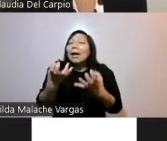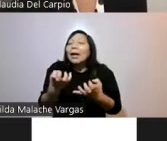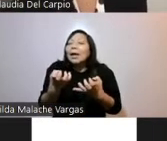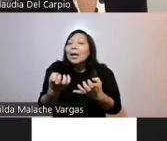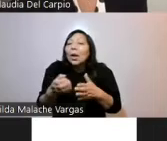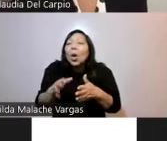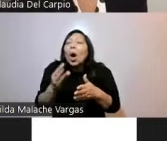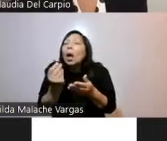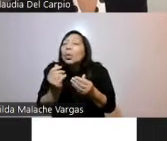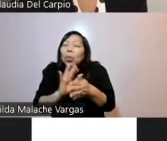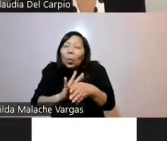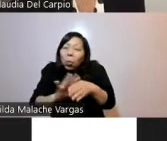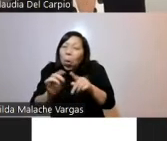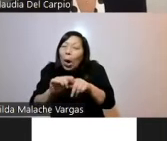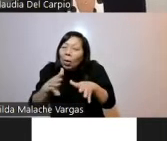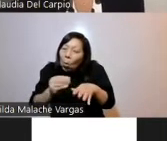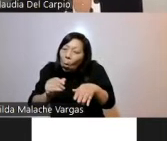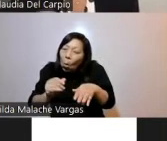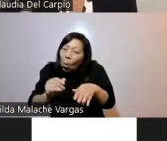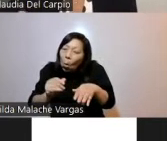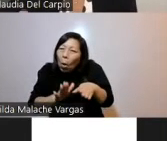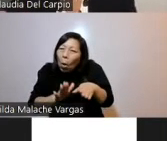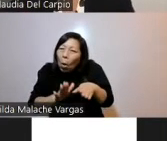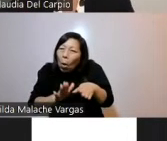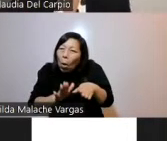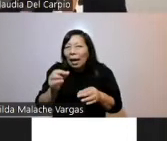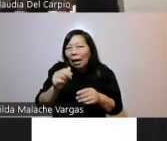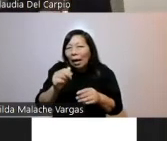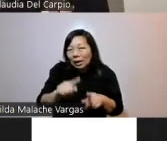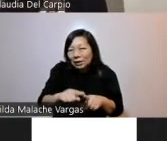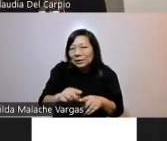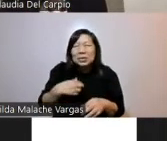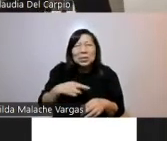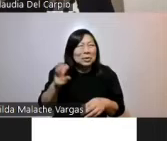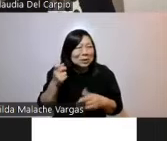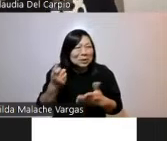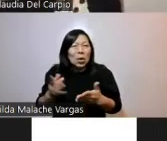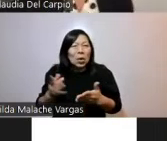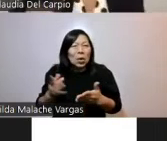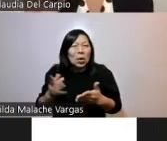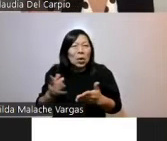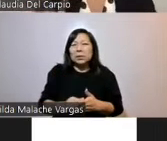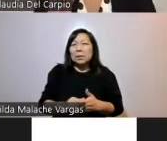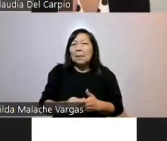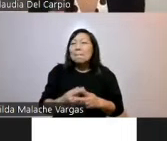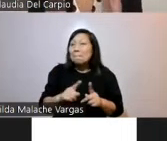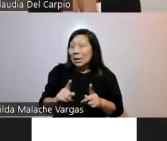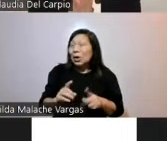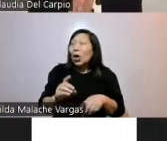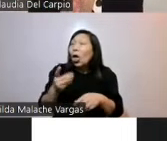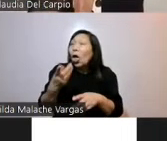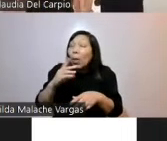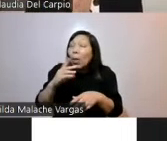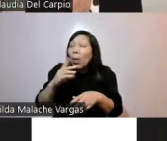esa zona. Entonces, no a los jabones de glicerina, que también escucho mucho que los usan en esa zona. El jabón de glicerina tiene un